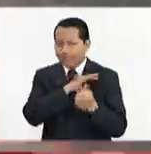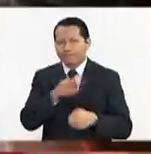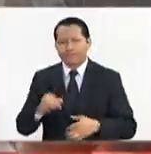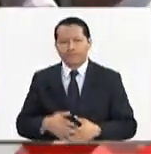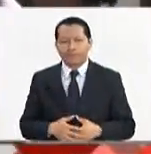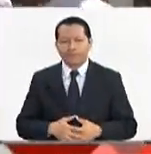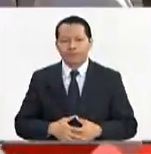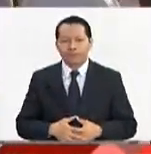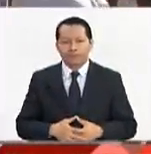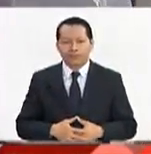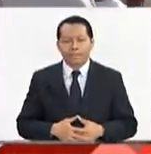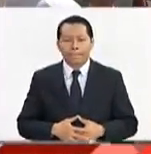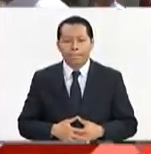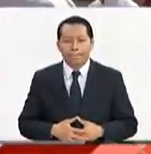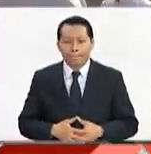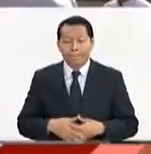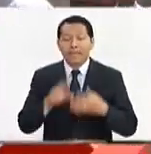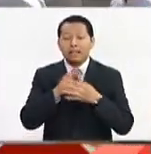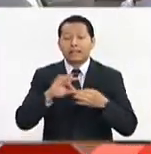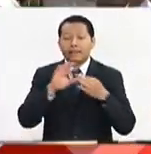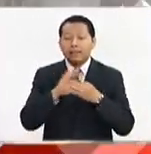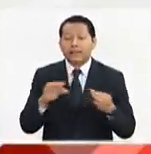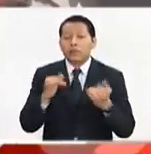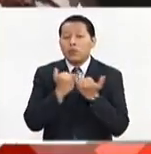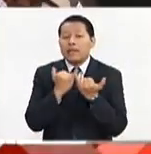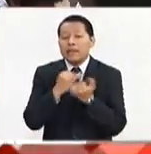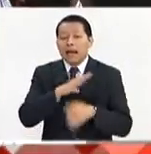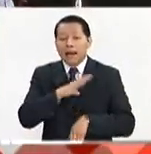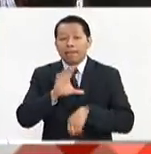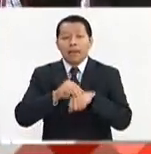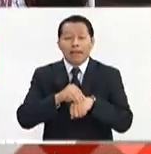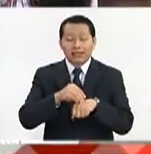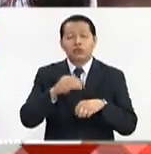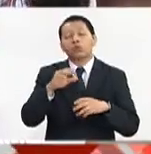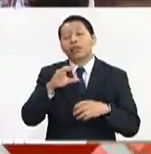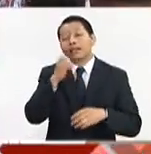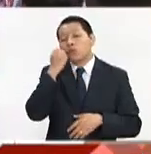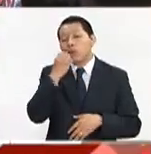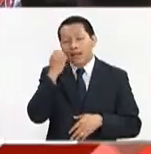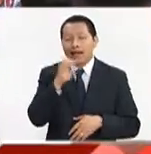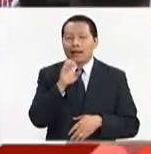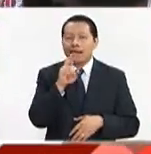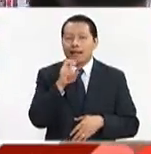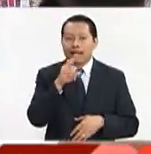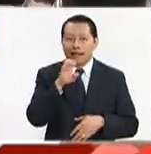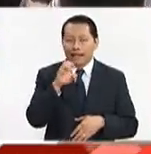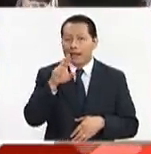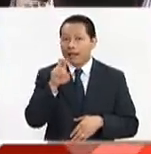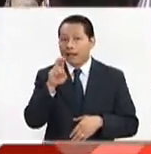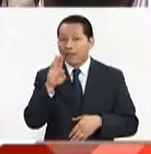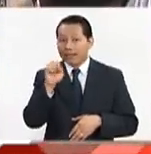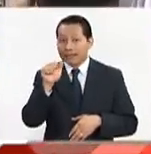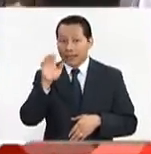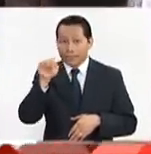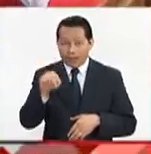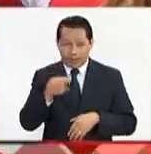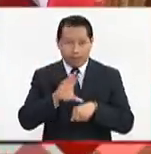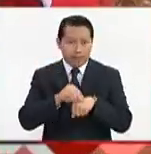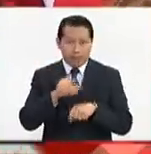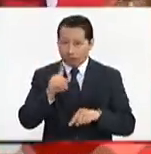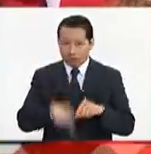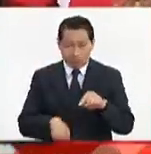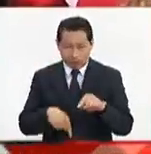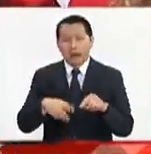perdido. Habló sobre la revocación de los permisos al colegio Enrique Repsamen. Dijo que las autoridades se reunieron